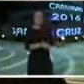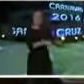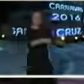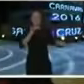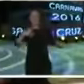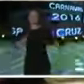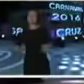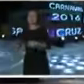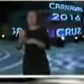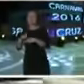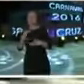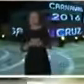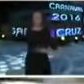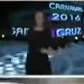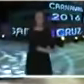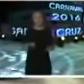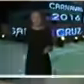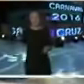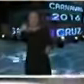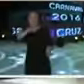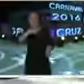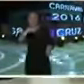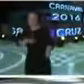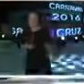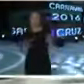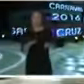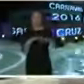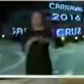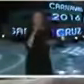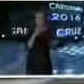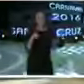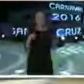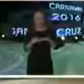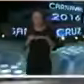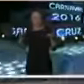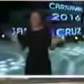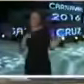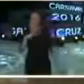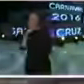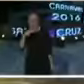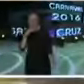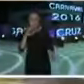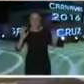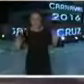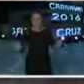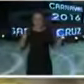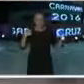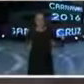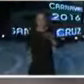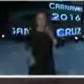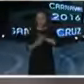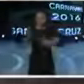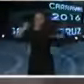del rival. Ustedes perdonen por esta confianza, me veo, pero el soy yo no lo paro,